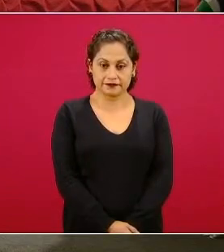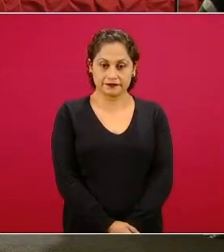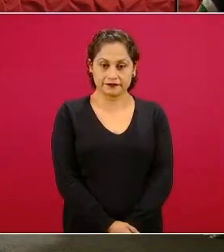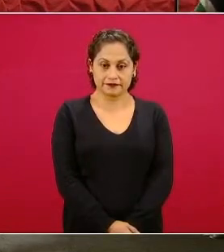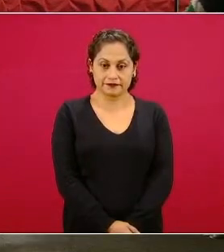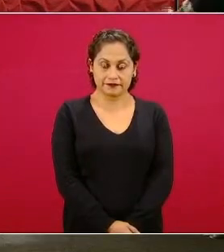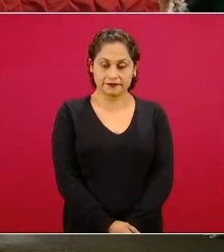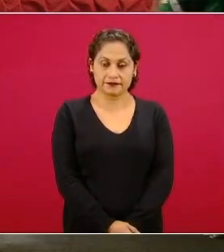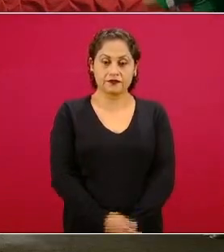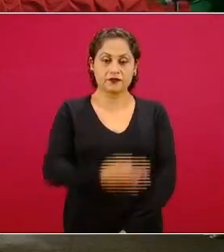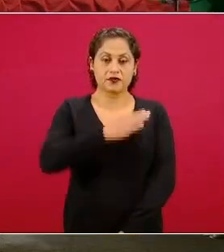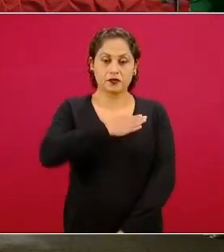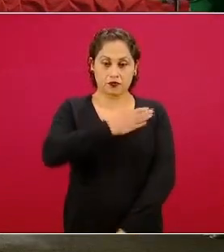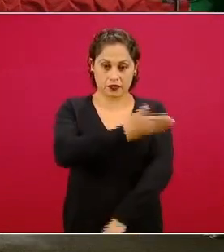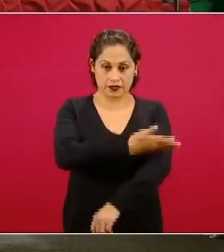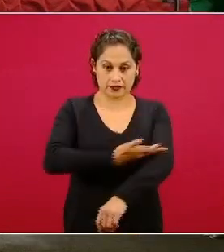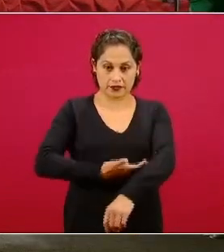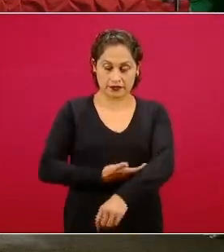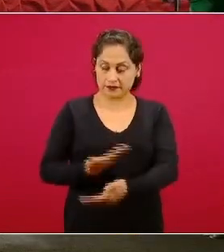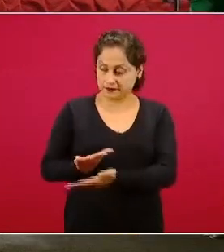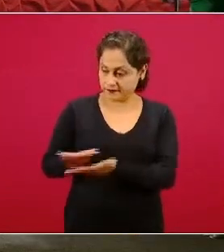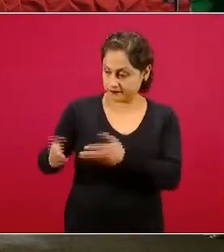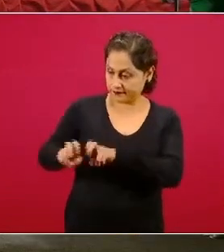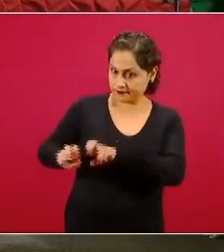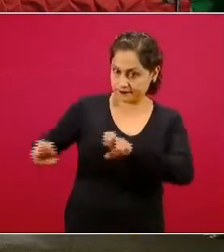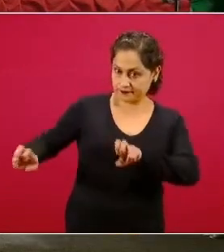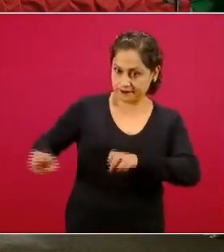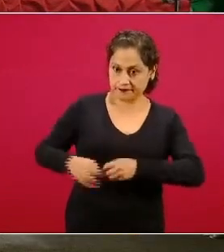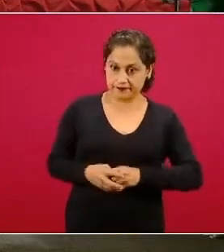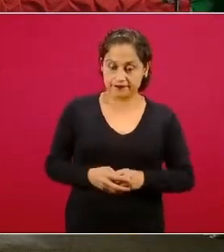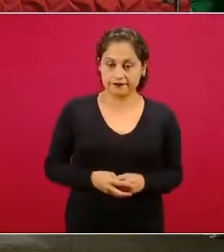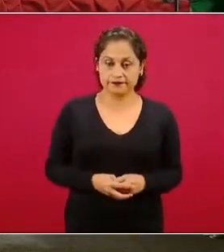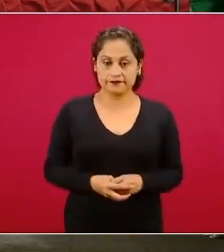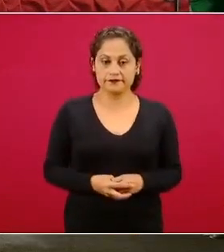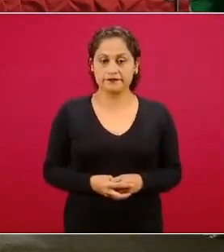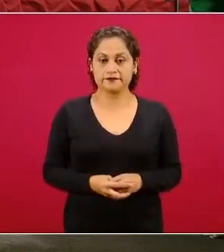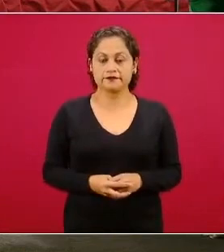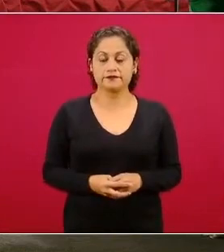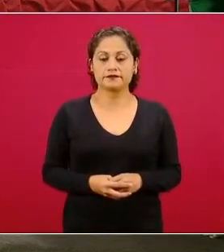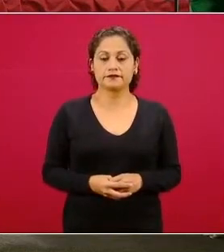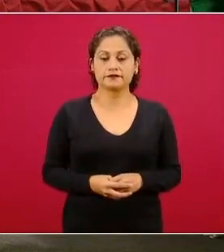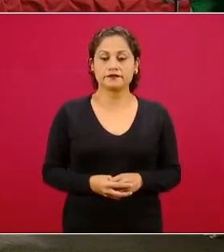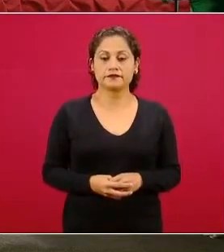Muy buenas tardes. Buenas Ahí, tardes. siéntense. Muy buenas tardes.